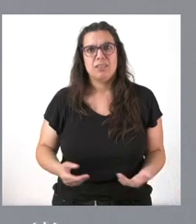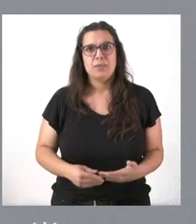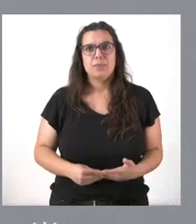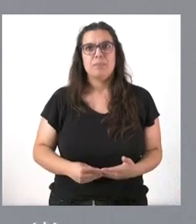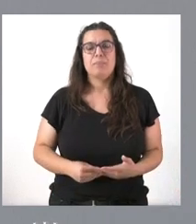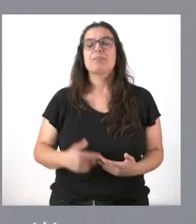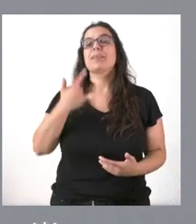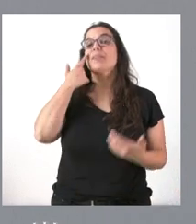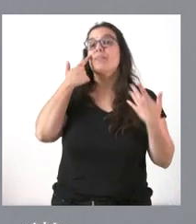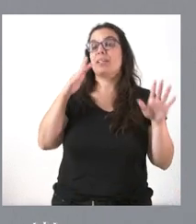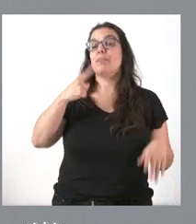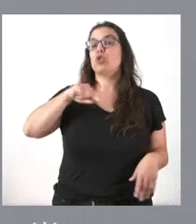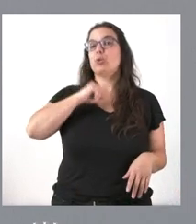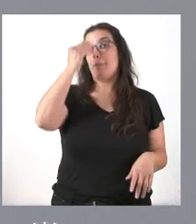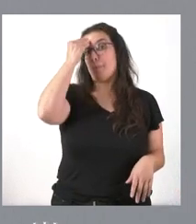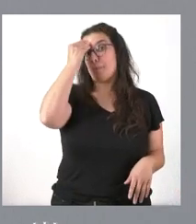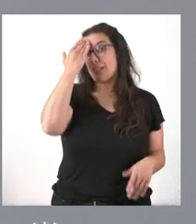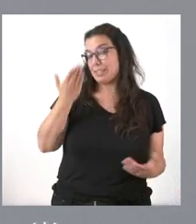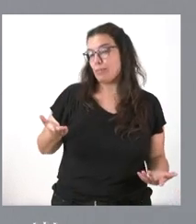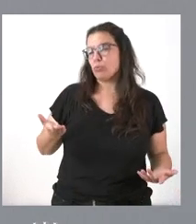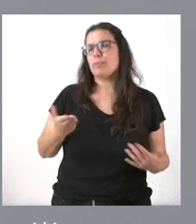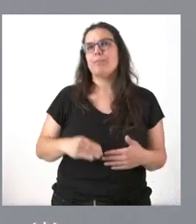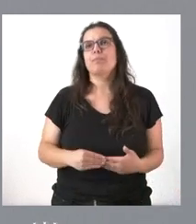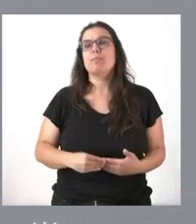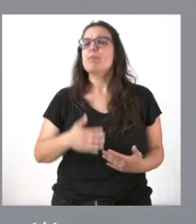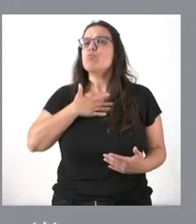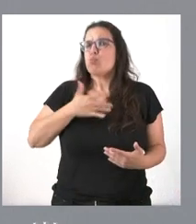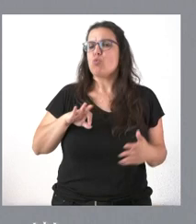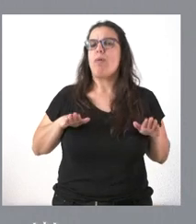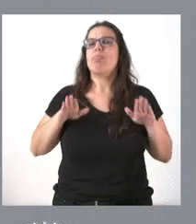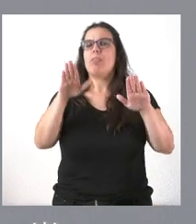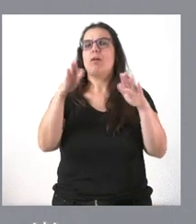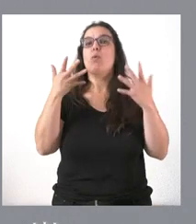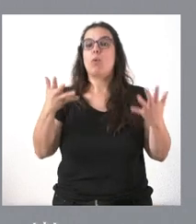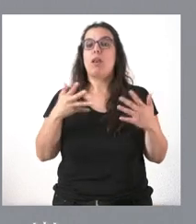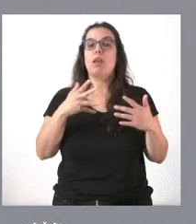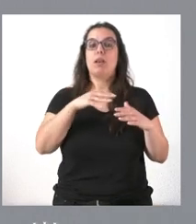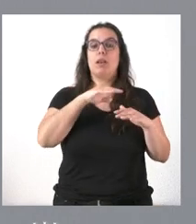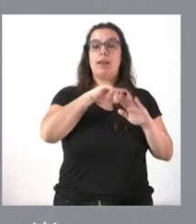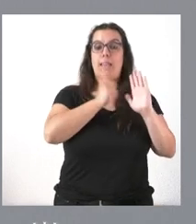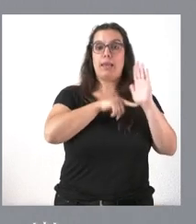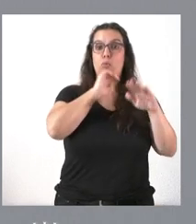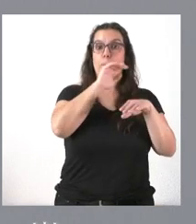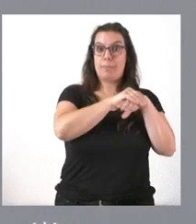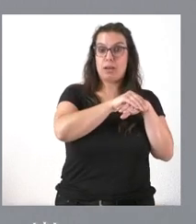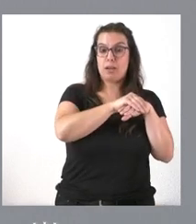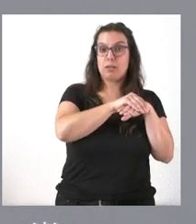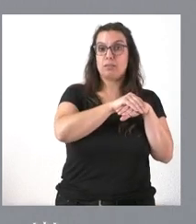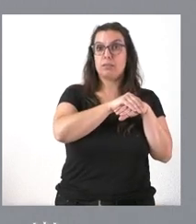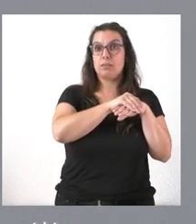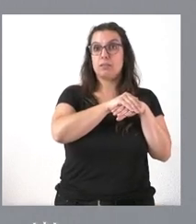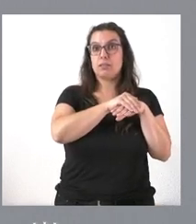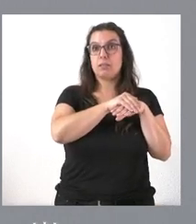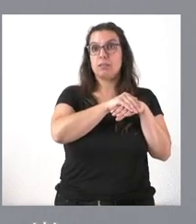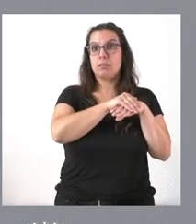Porque fíjese nosotros pensamos una cosa que es plenamente compatible cumplir la ley y